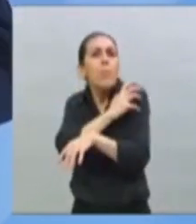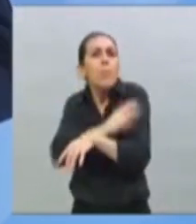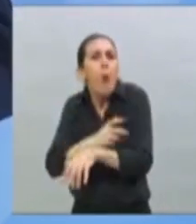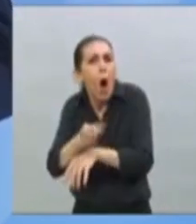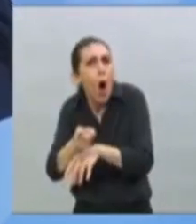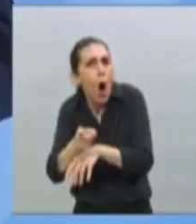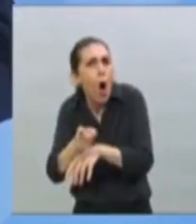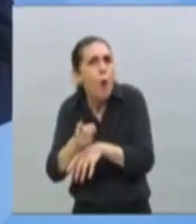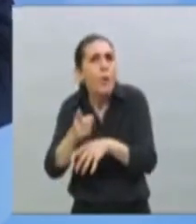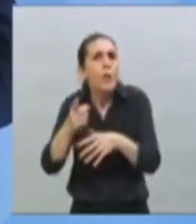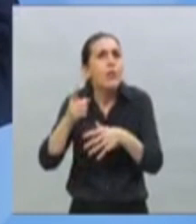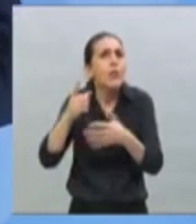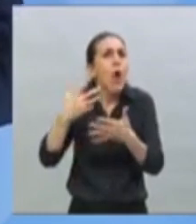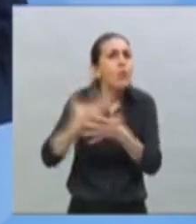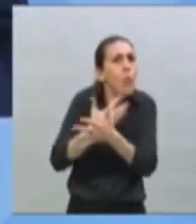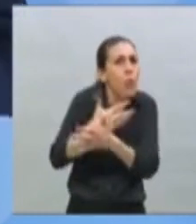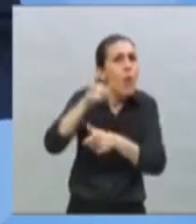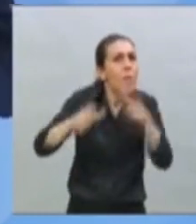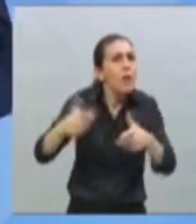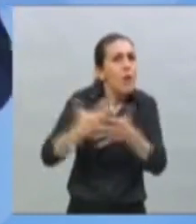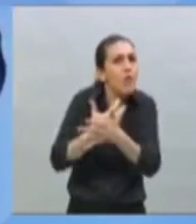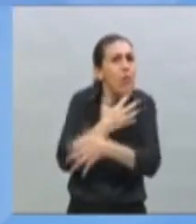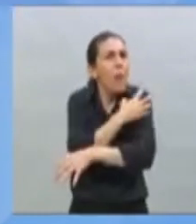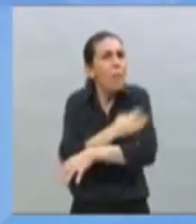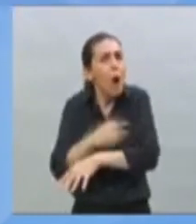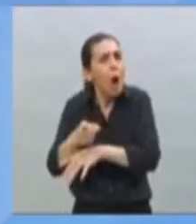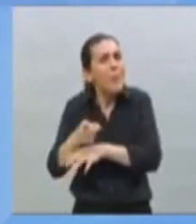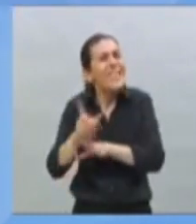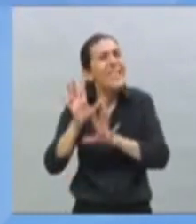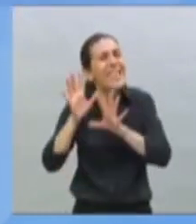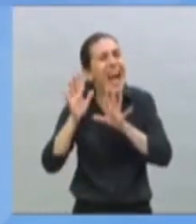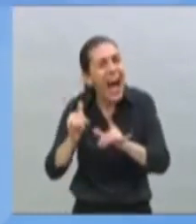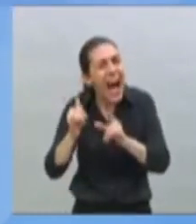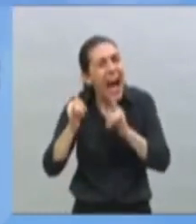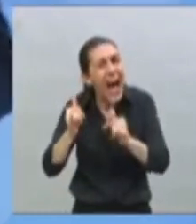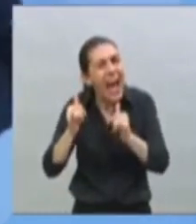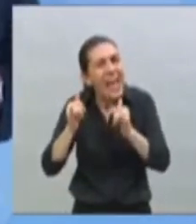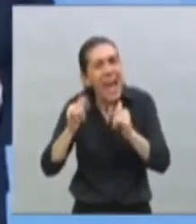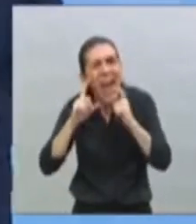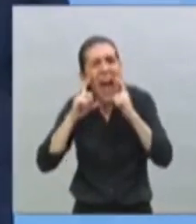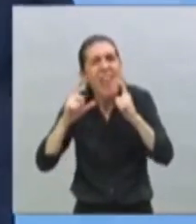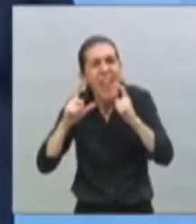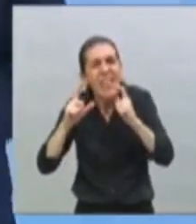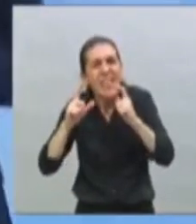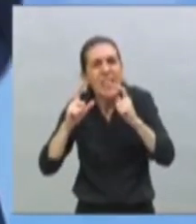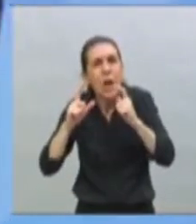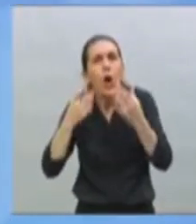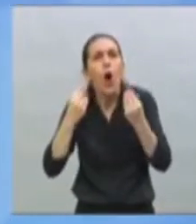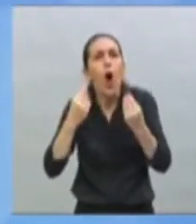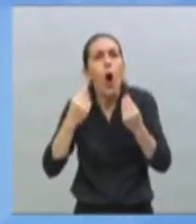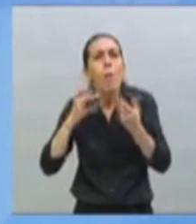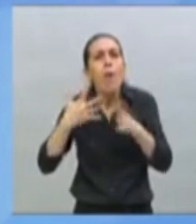acosa a la gente, lastima a la gente, tener muy, muy en cuenta la densidad demográfica y